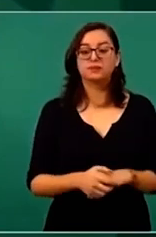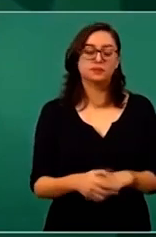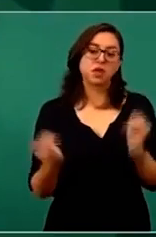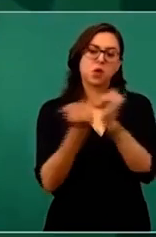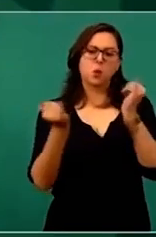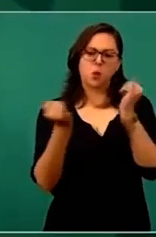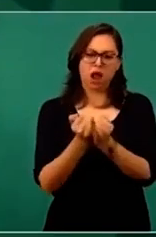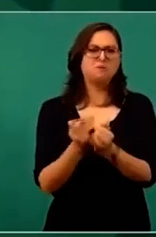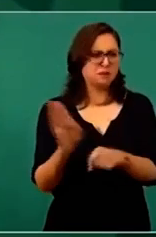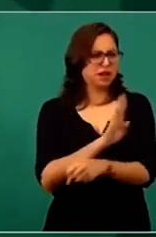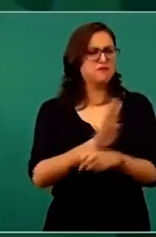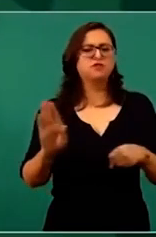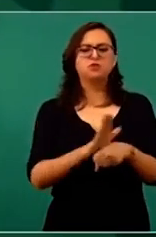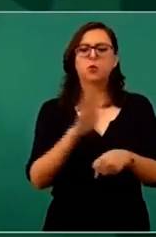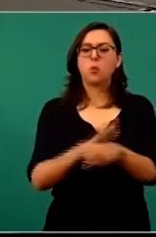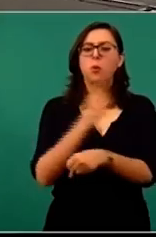simulación,